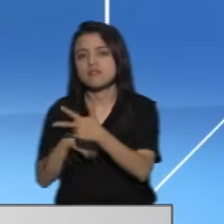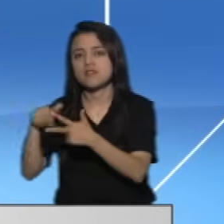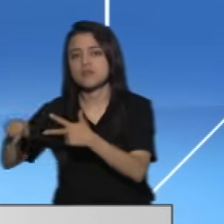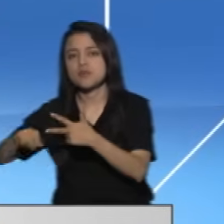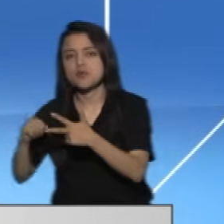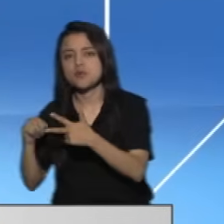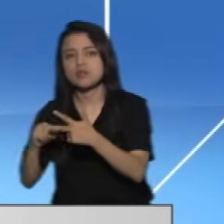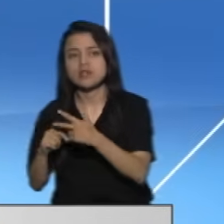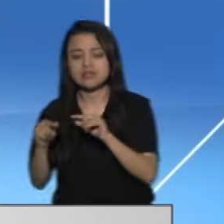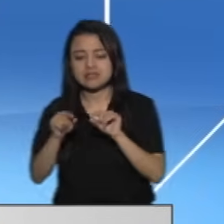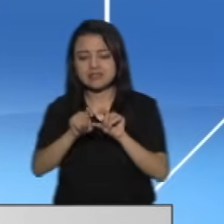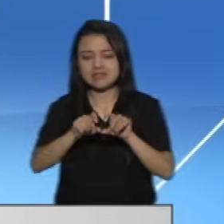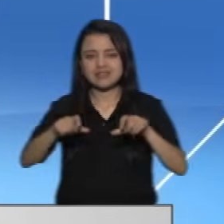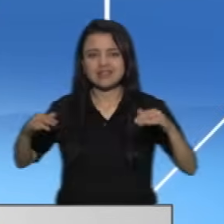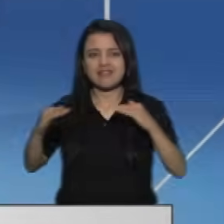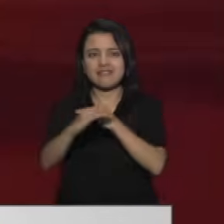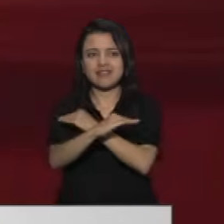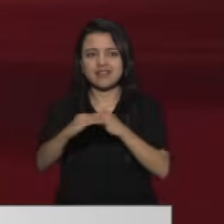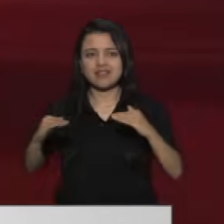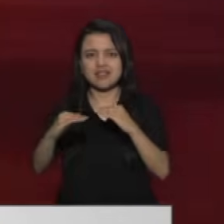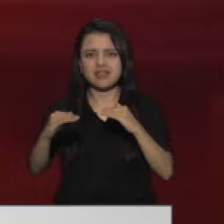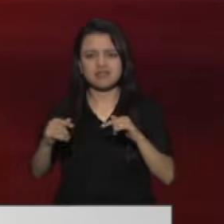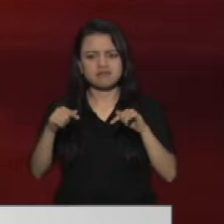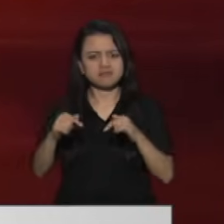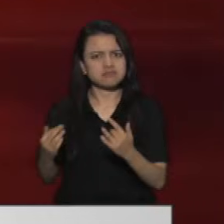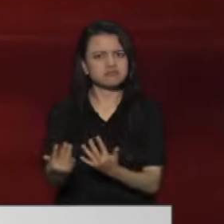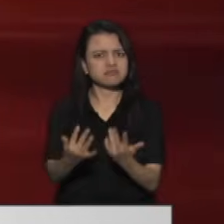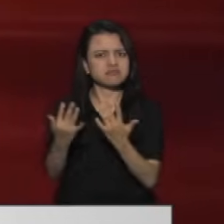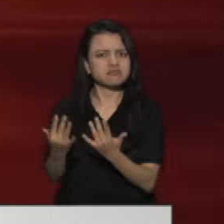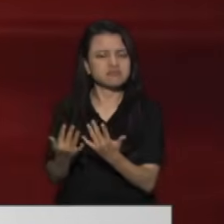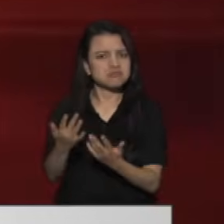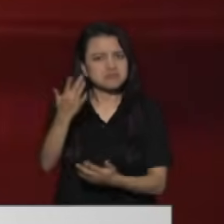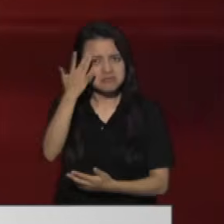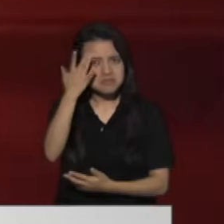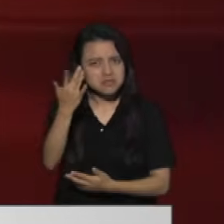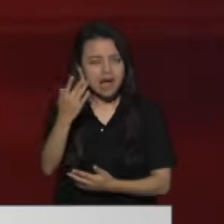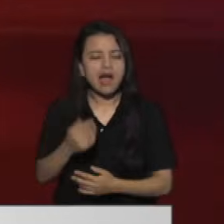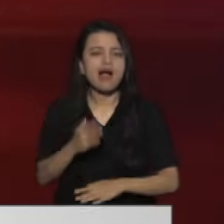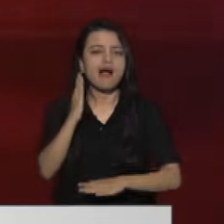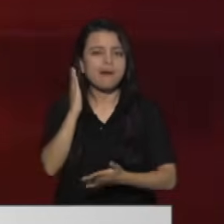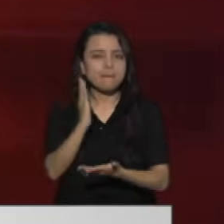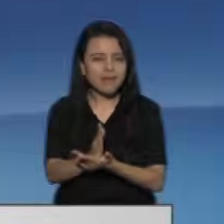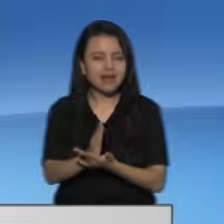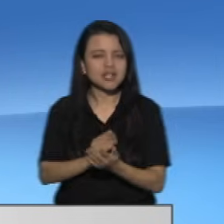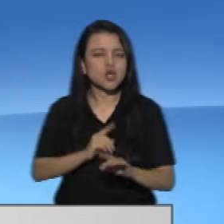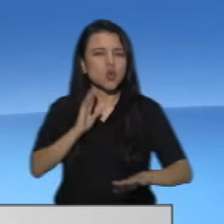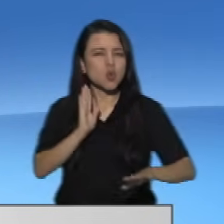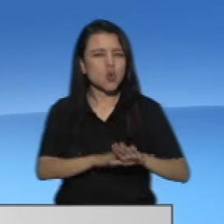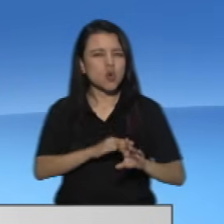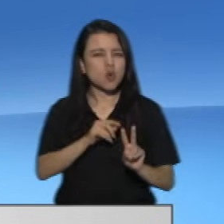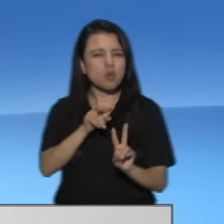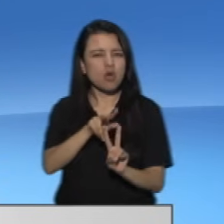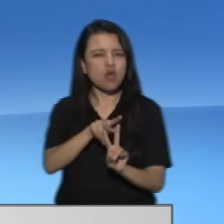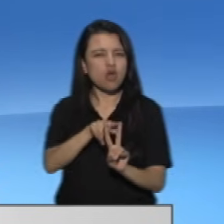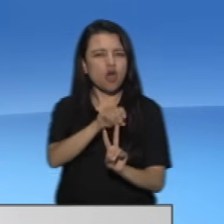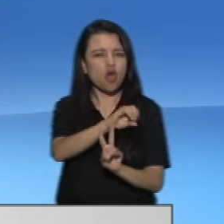Según las autoridades, pues se trataría de 2 hombres de las disidencias de las FARC, específicamente de la Segunda